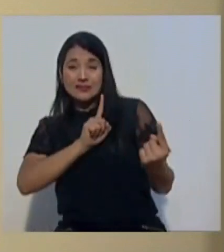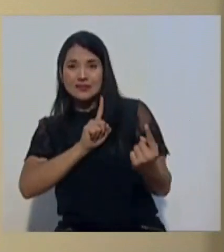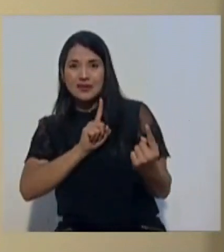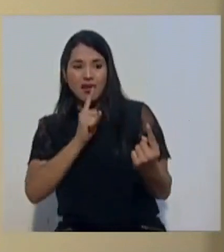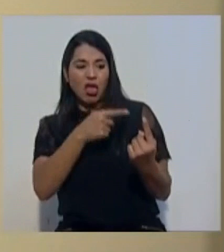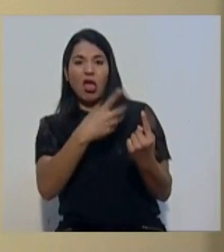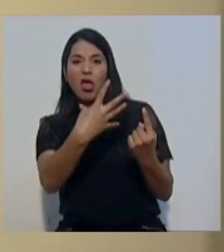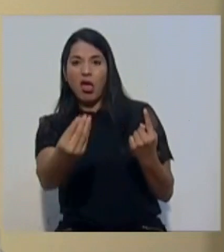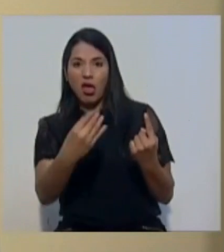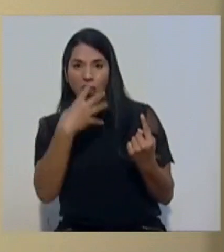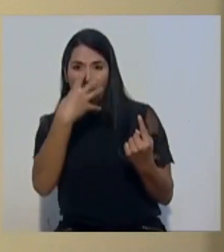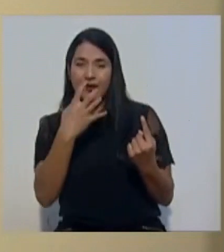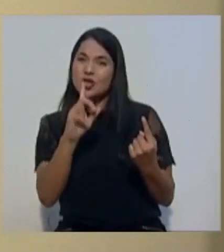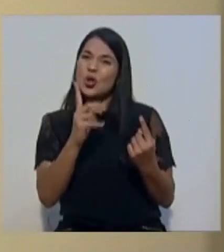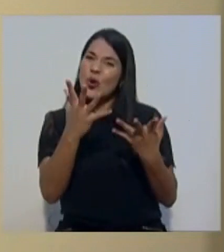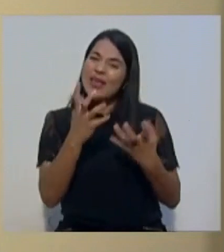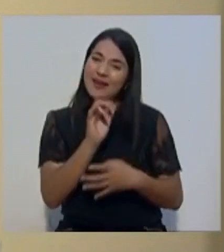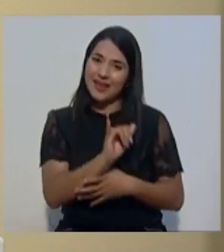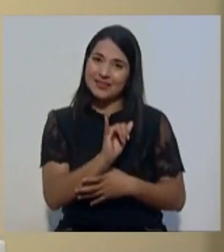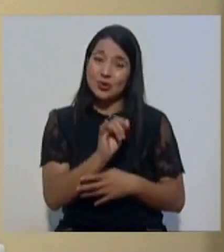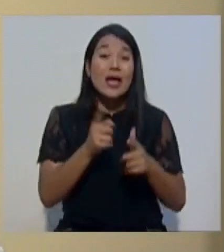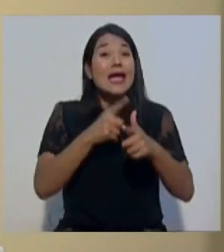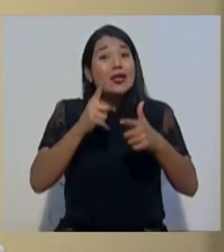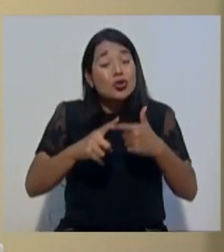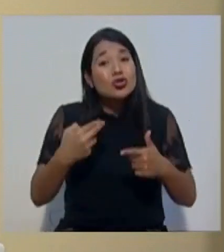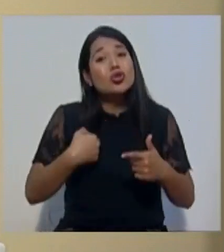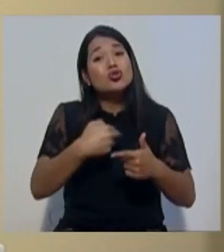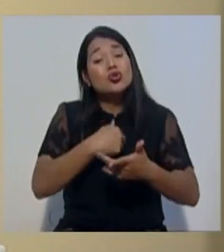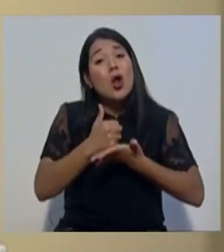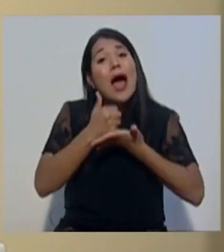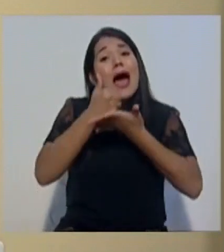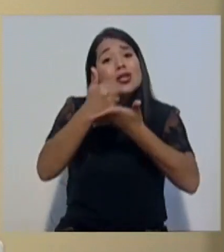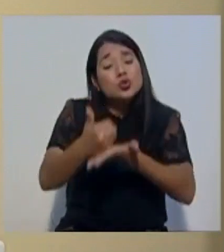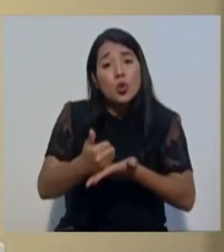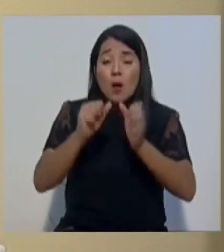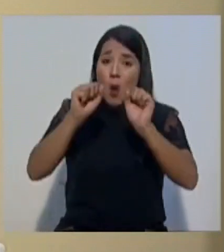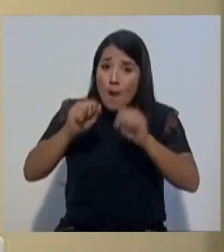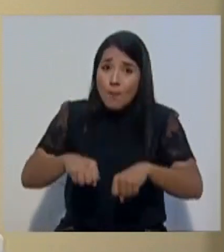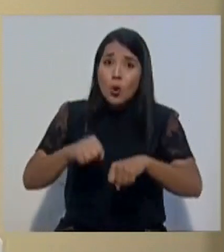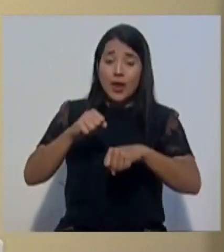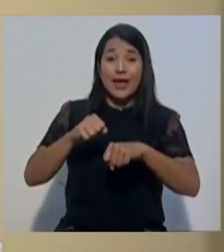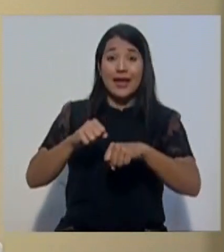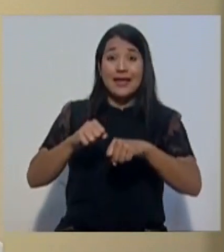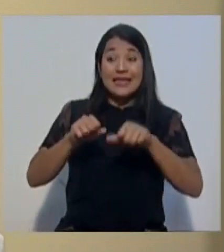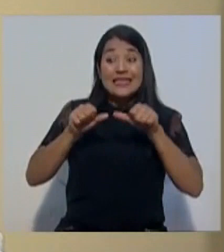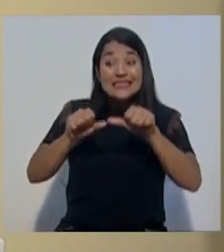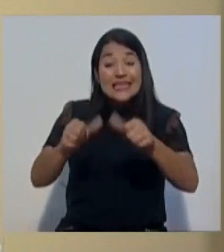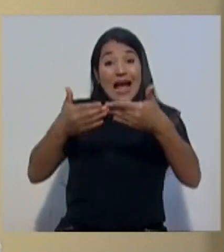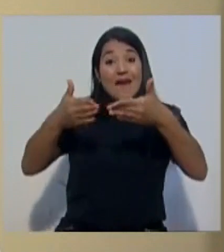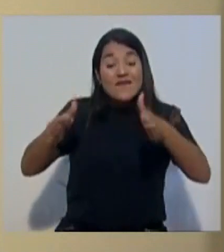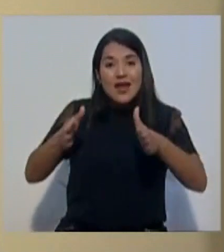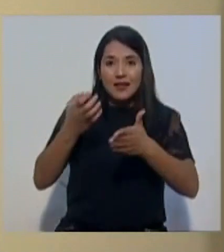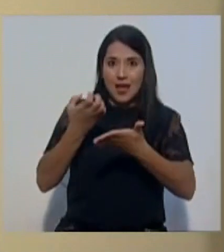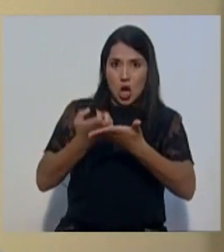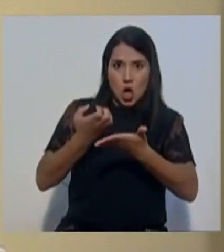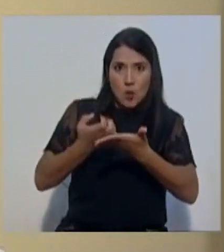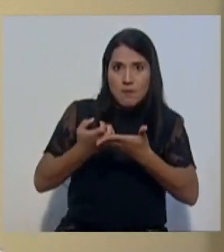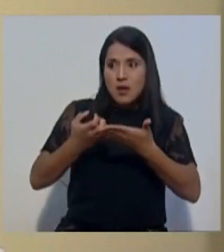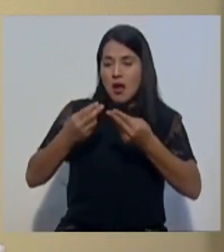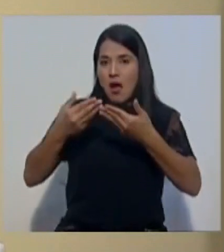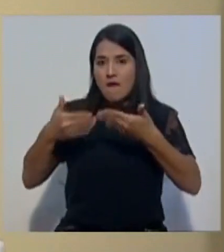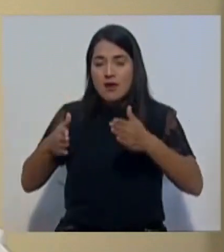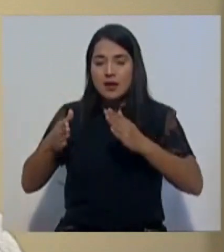seamos nosotros copartícipes de mantener la economía abierta y latente. Es